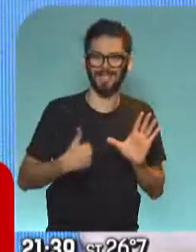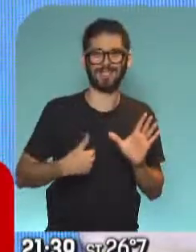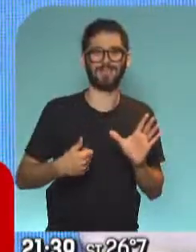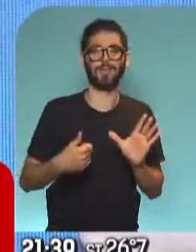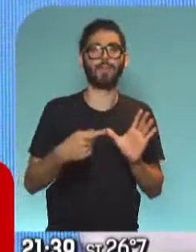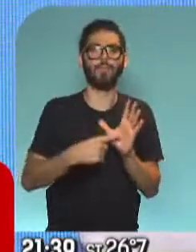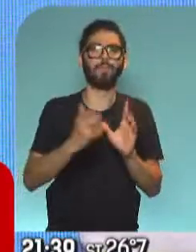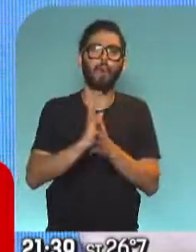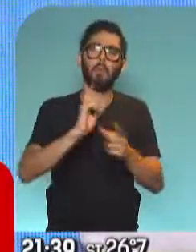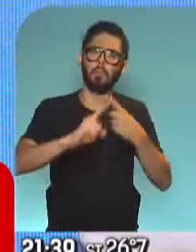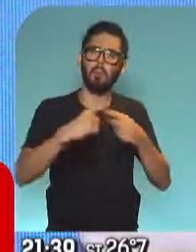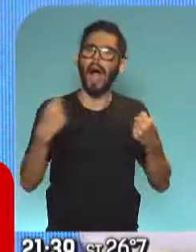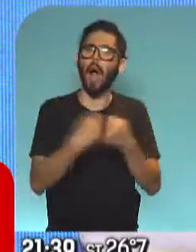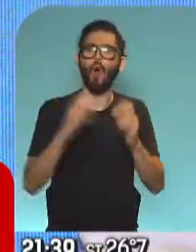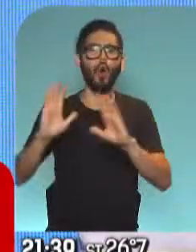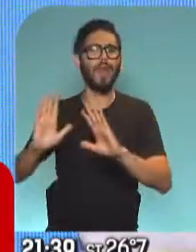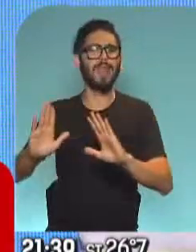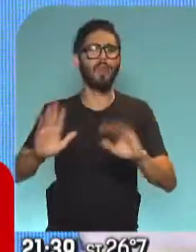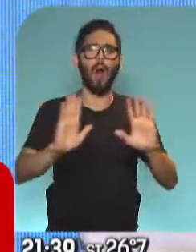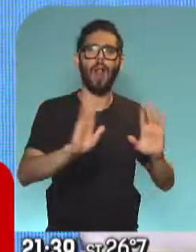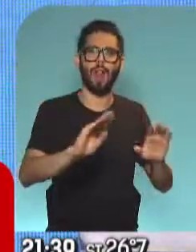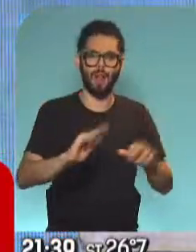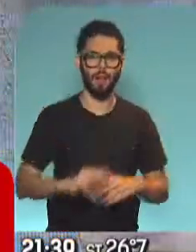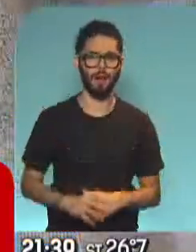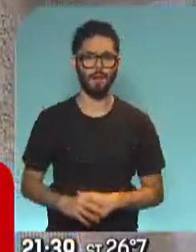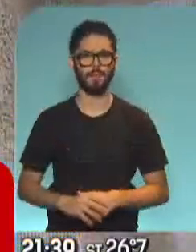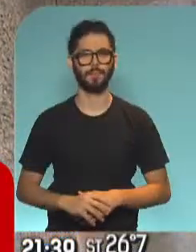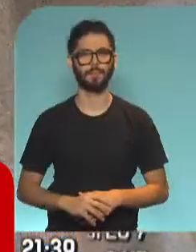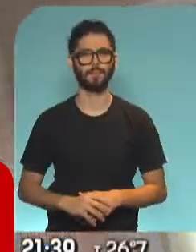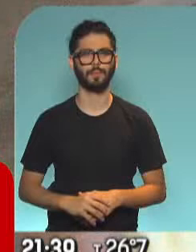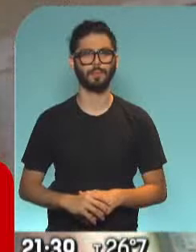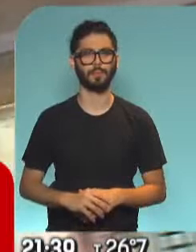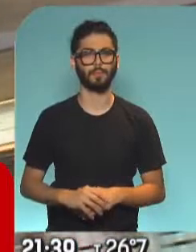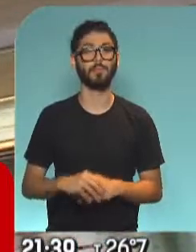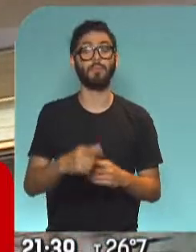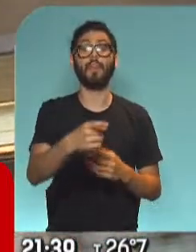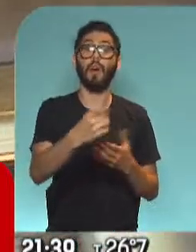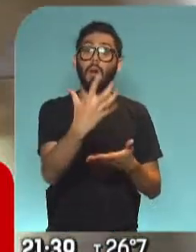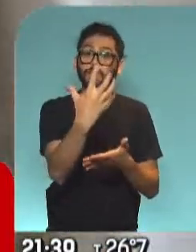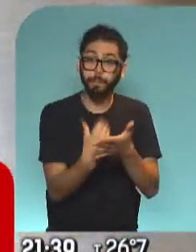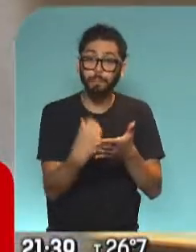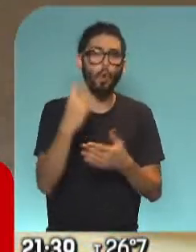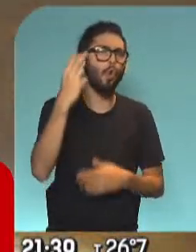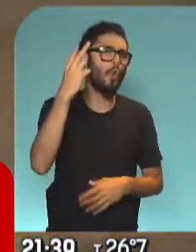establecer un trato igualitario entre los acreedores. La adhesión alcanzó el